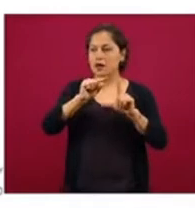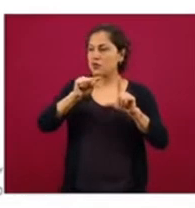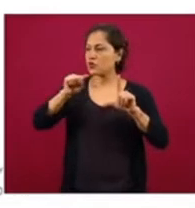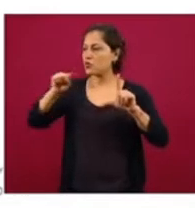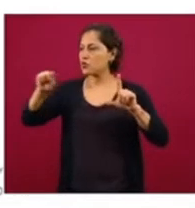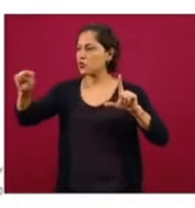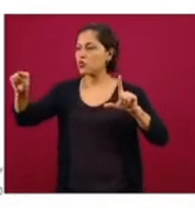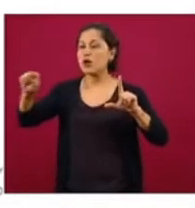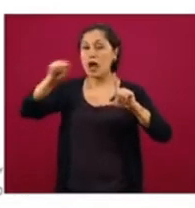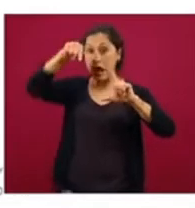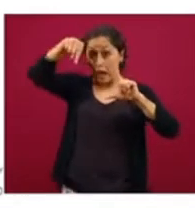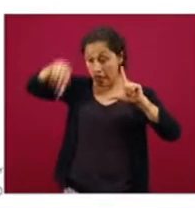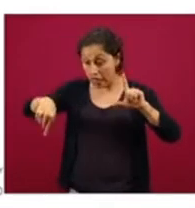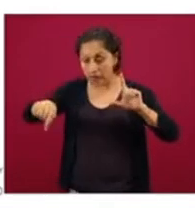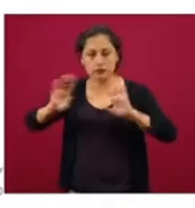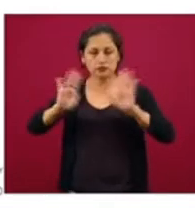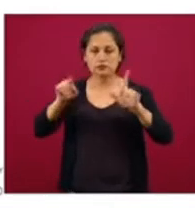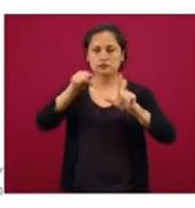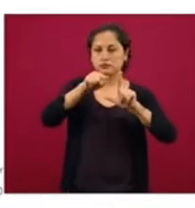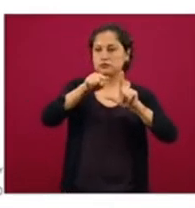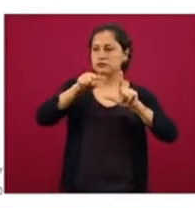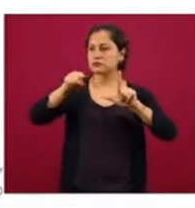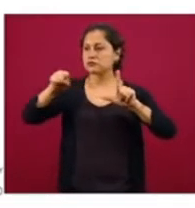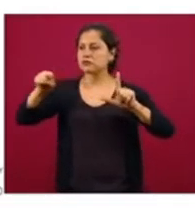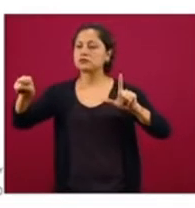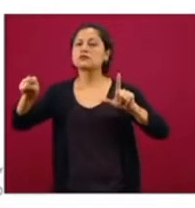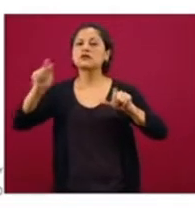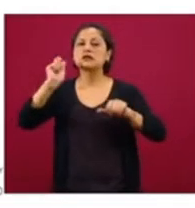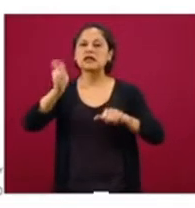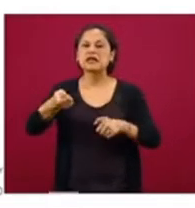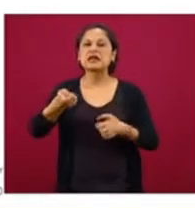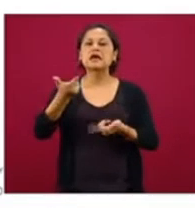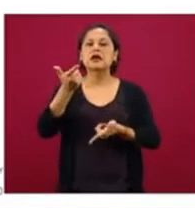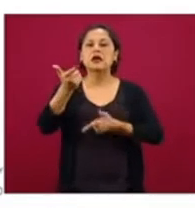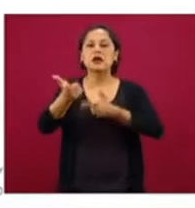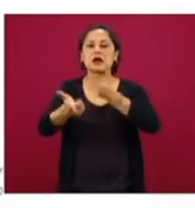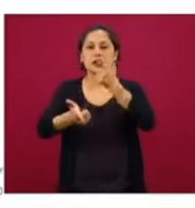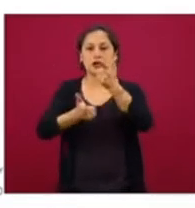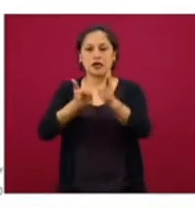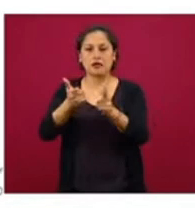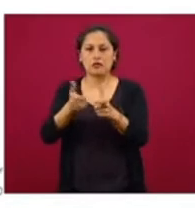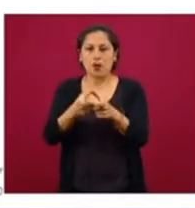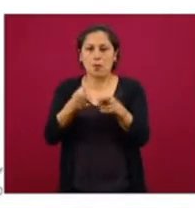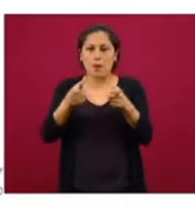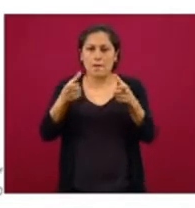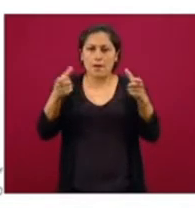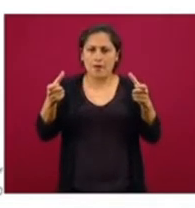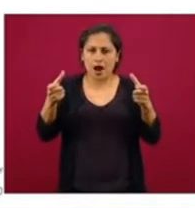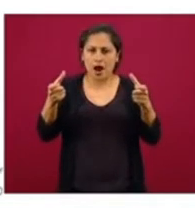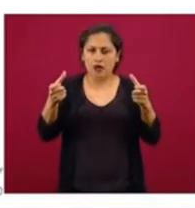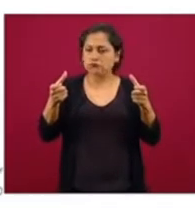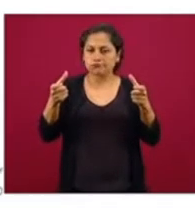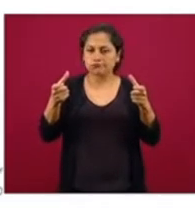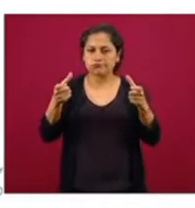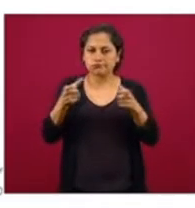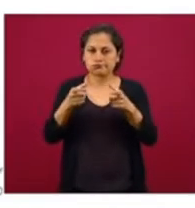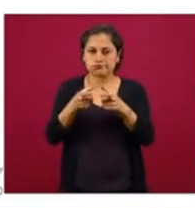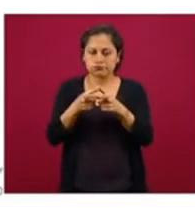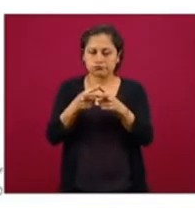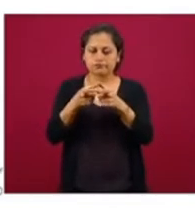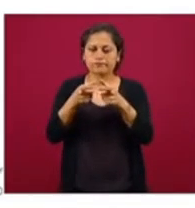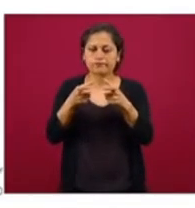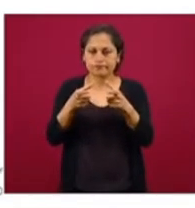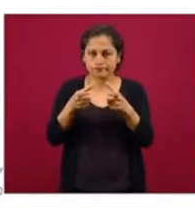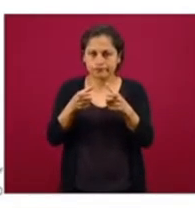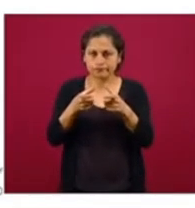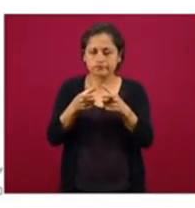horizontal. Este es el punto máximo donde estuvo ya haciéndose más lenta y más lenta y más lenta, y aquí era la